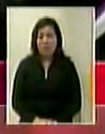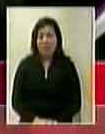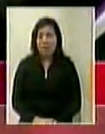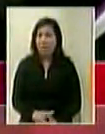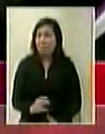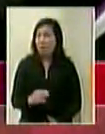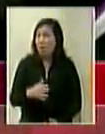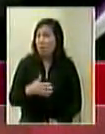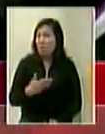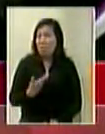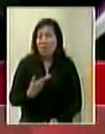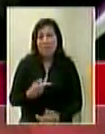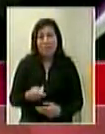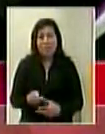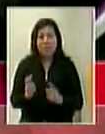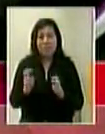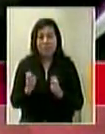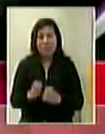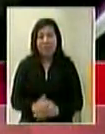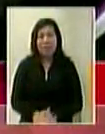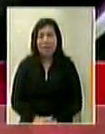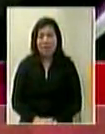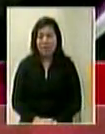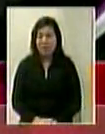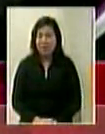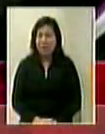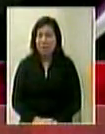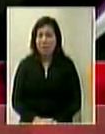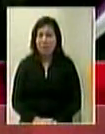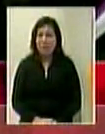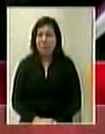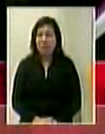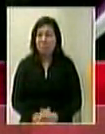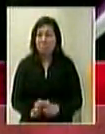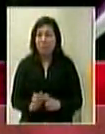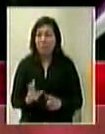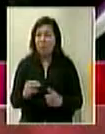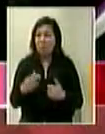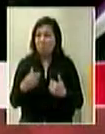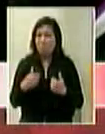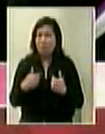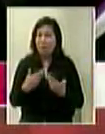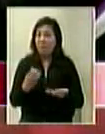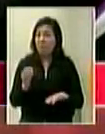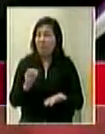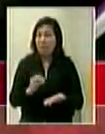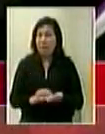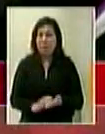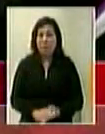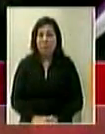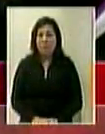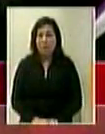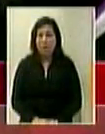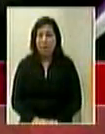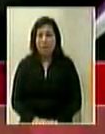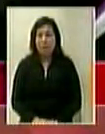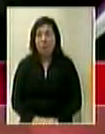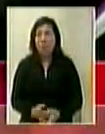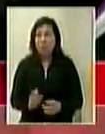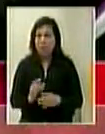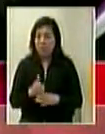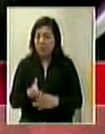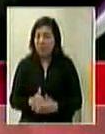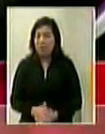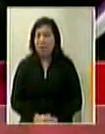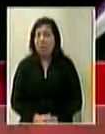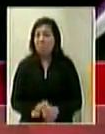no pude evitar, ¿se acuerdan el tema del calzoncito azul y demás hierbas? Pero no pude evitar, además, el ingreso